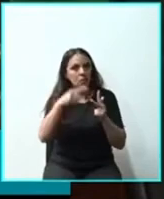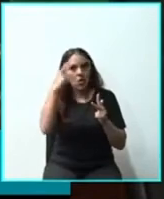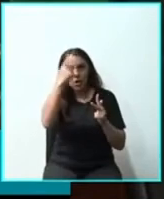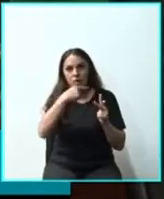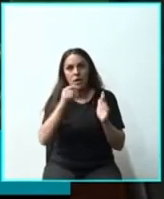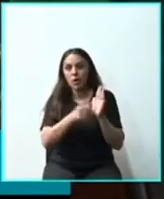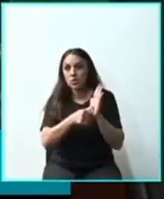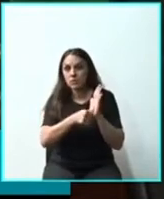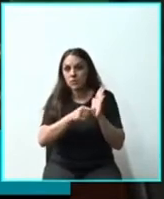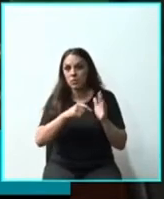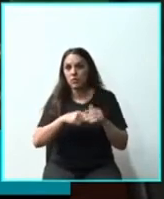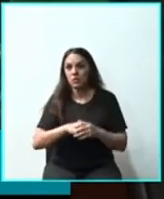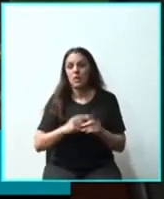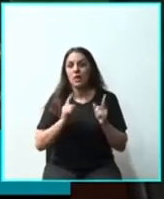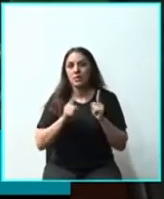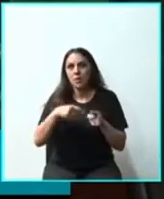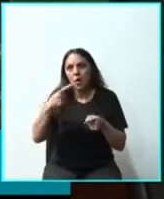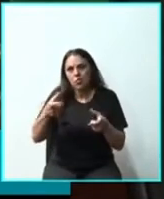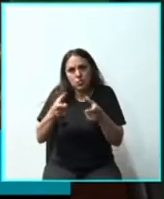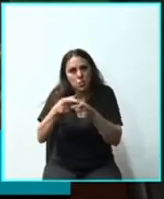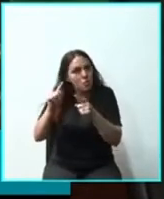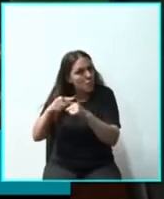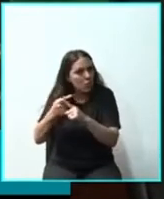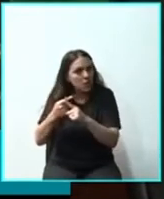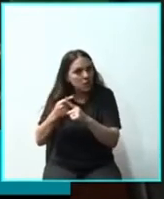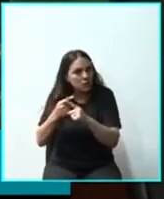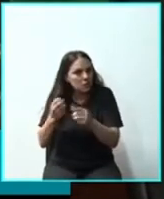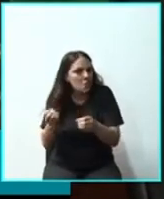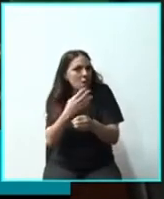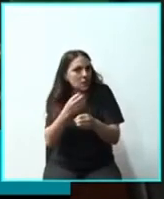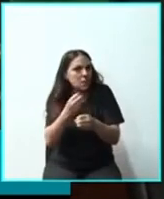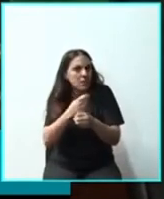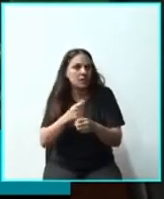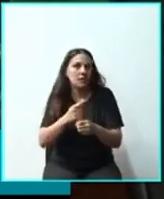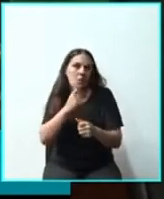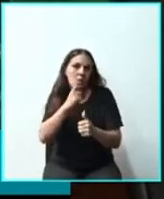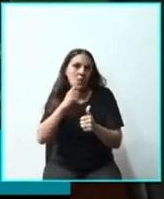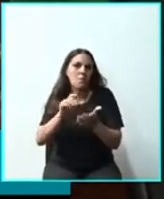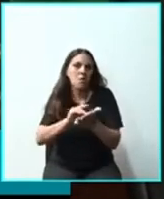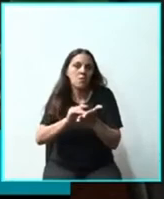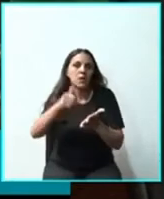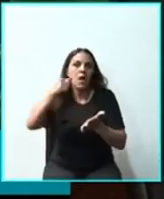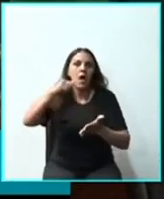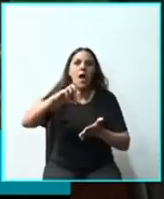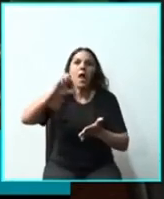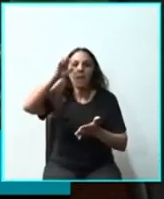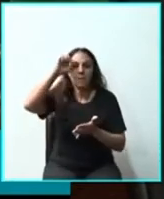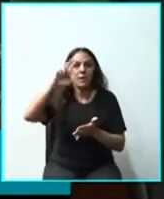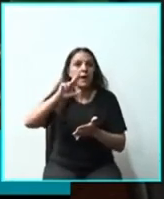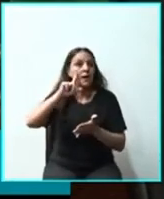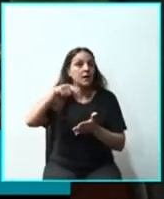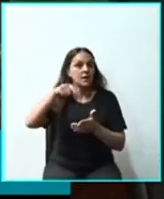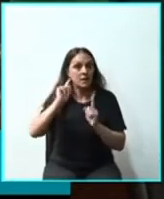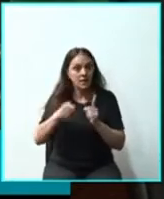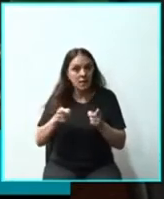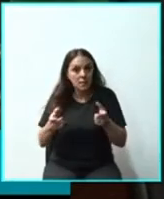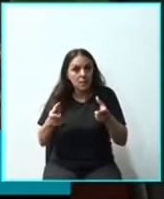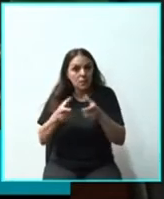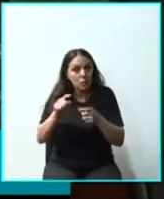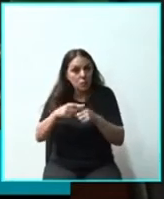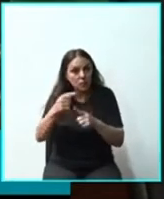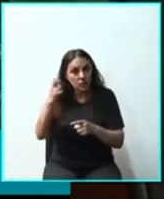también aportes de otros bloques, del diputado Alperín, del radicalismo, en eso estuvo trabajando también la